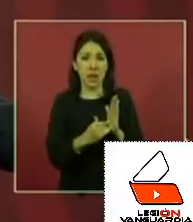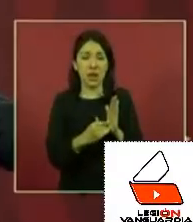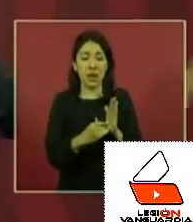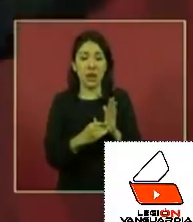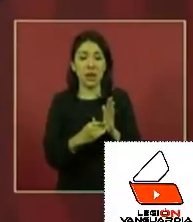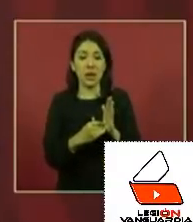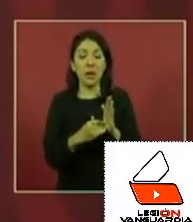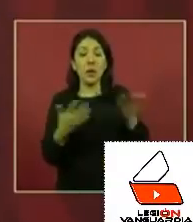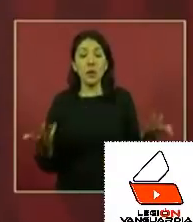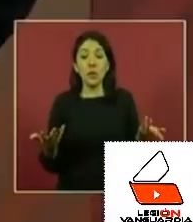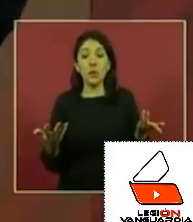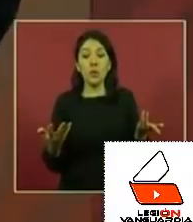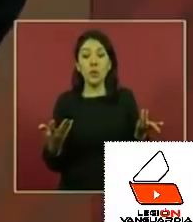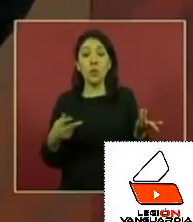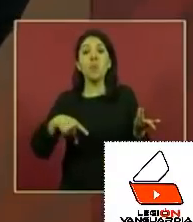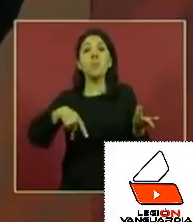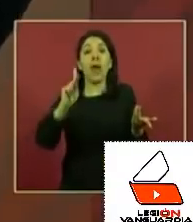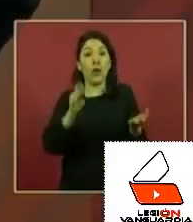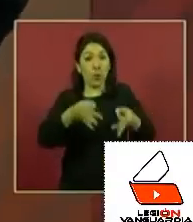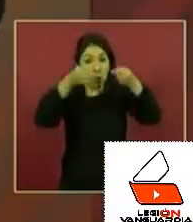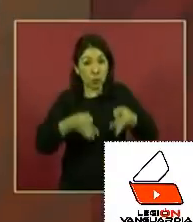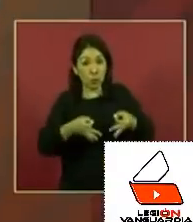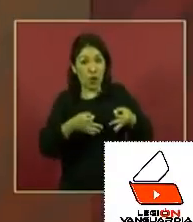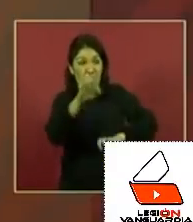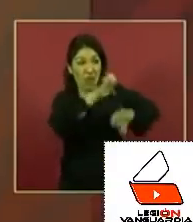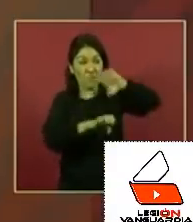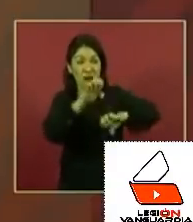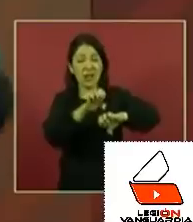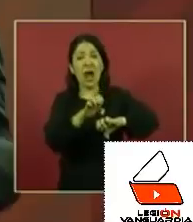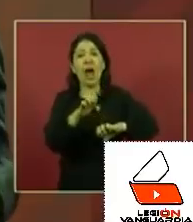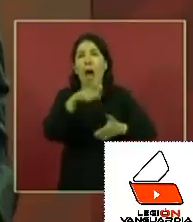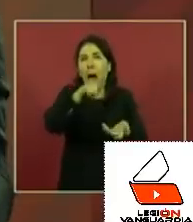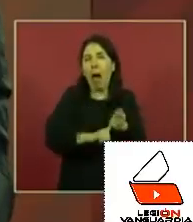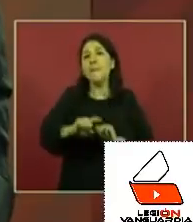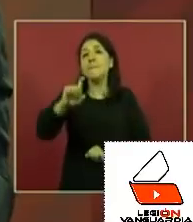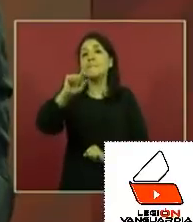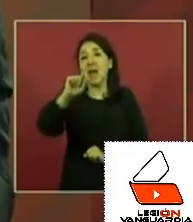Pero son veinte La mayoría Extranjeras